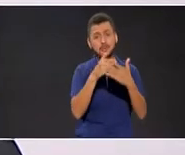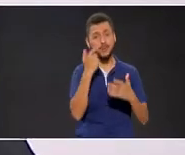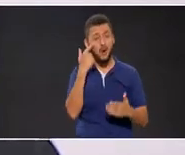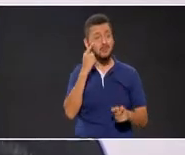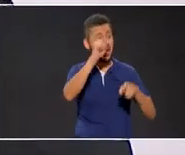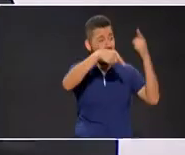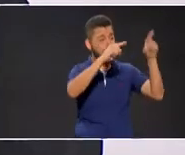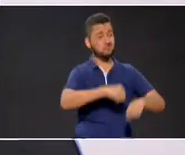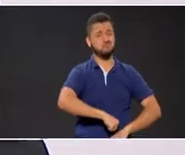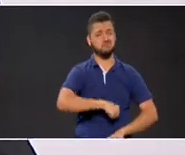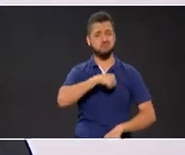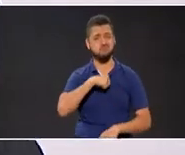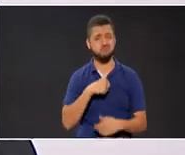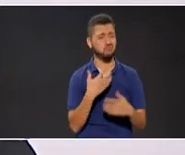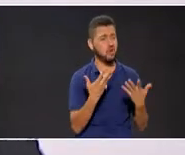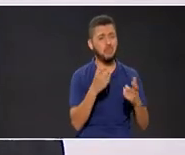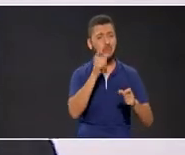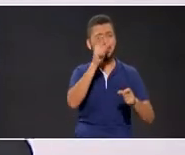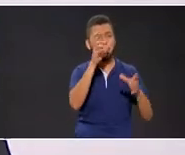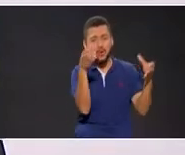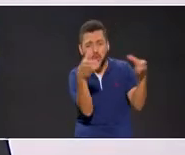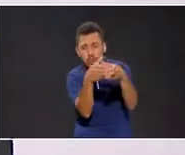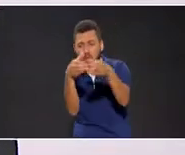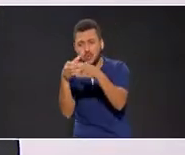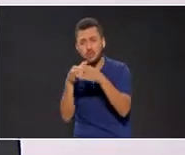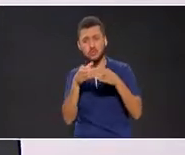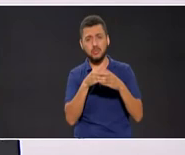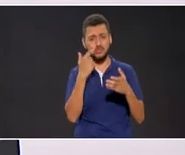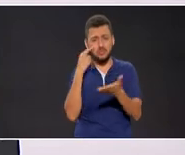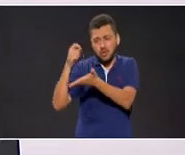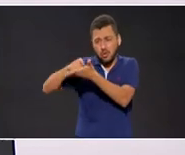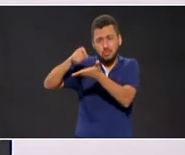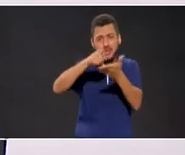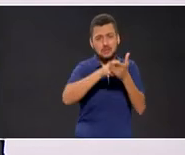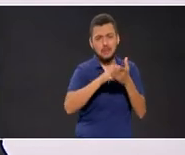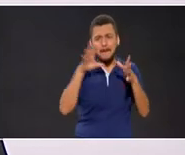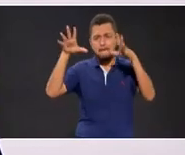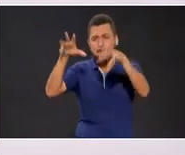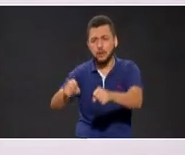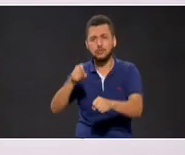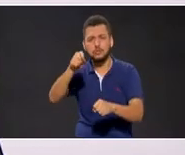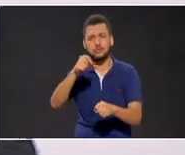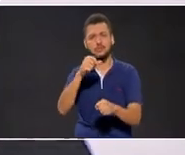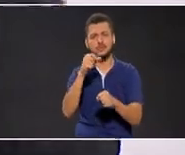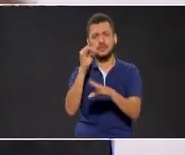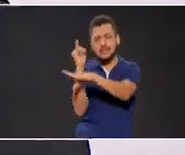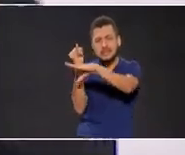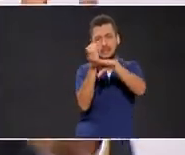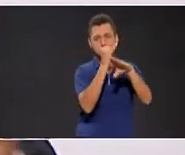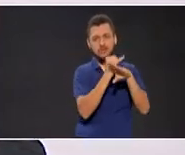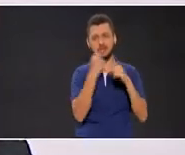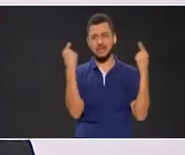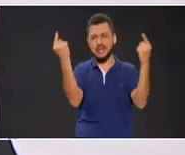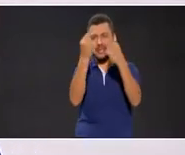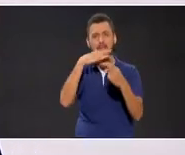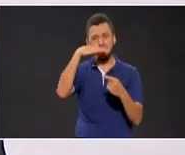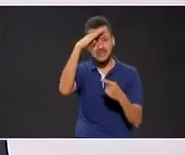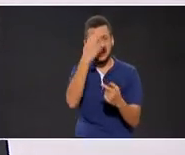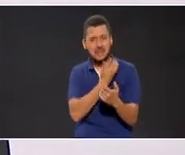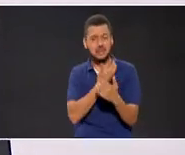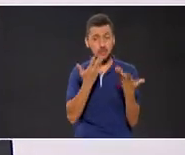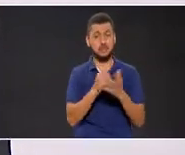politiquería contra los contratistas que quieren tomarse a las instituciones públicas para tener ahora que soportar como lo hemos hecho históricamente en